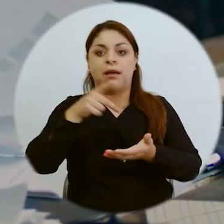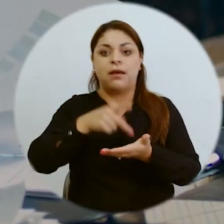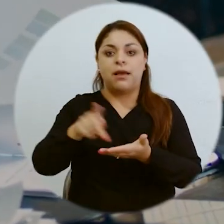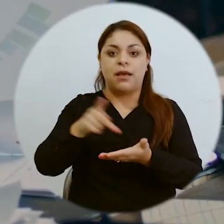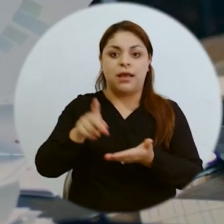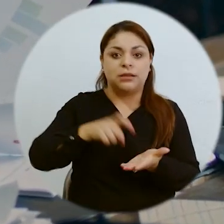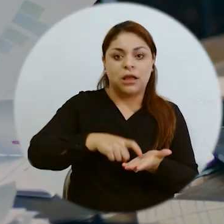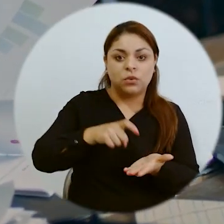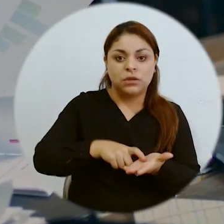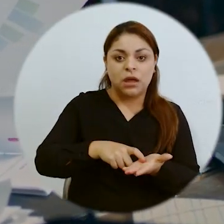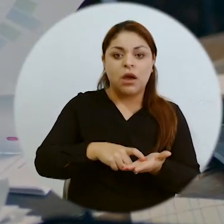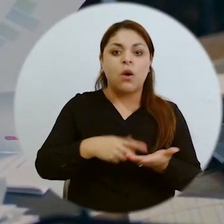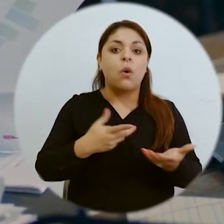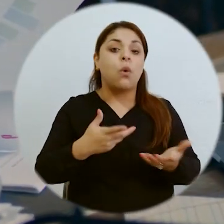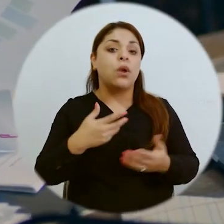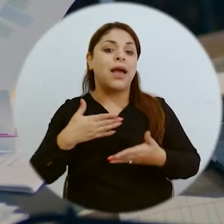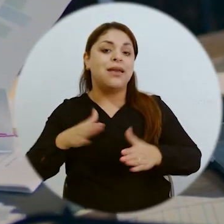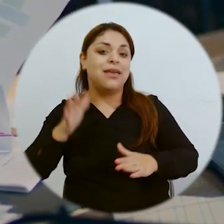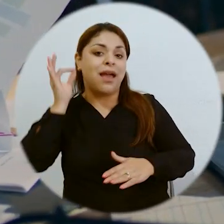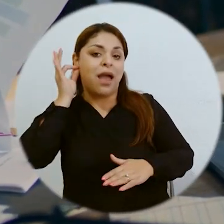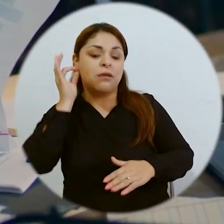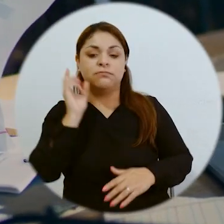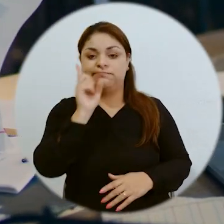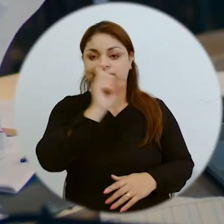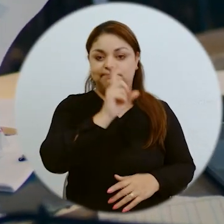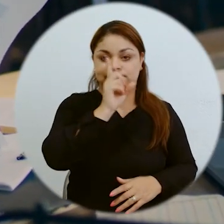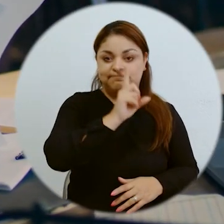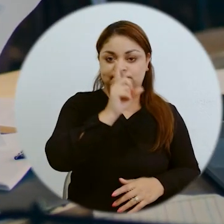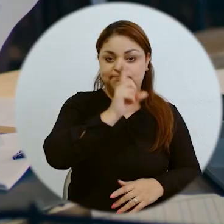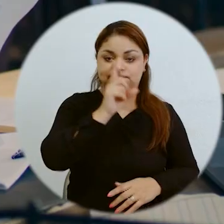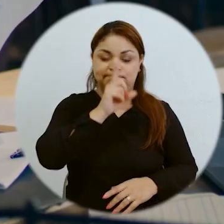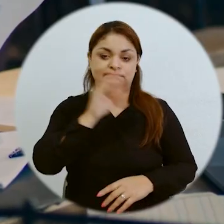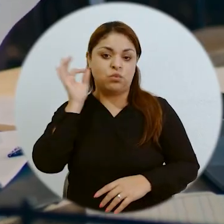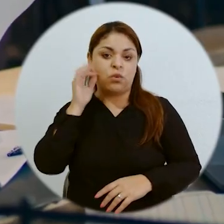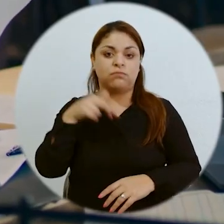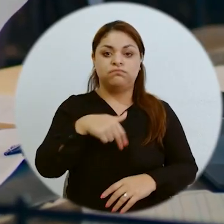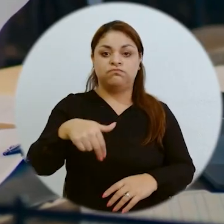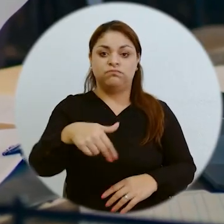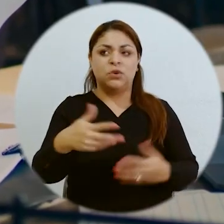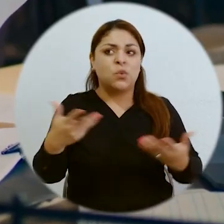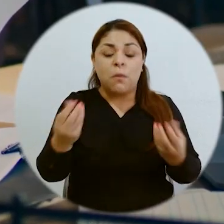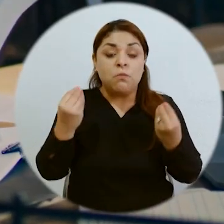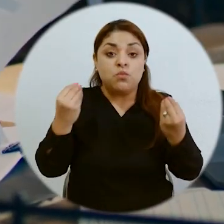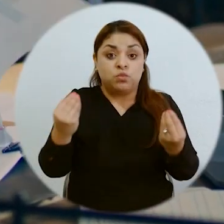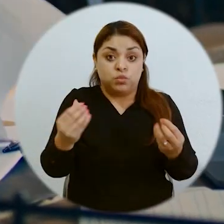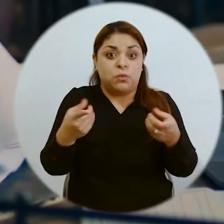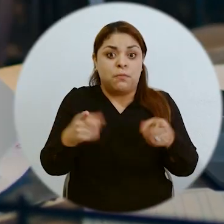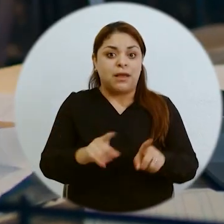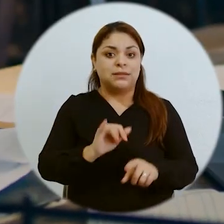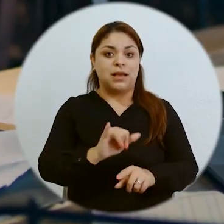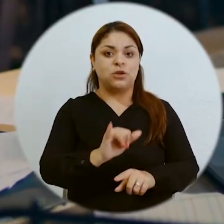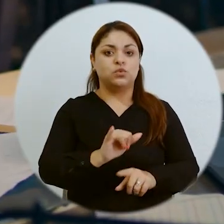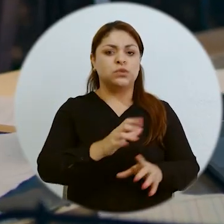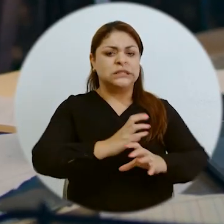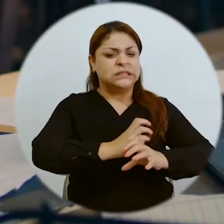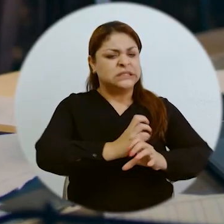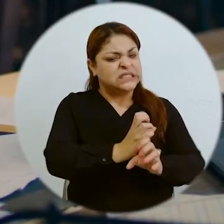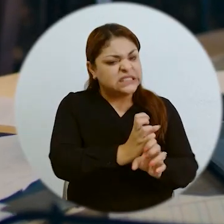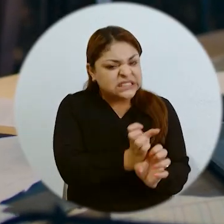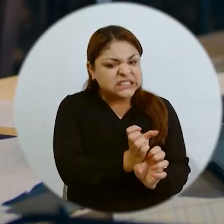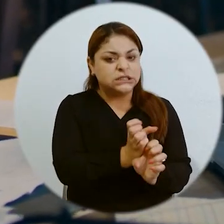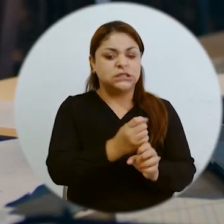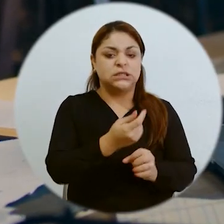opera muchísimo en los barrios marginales, que el papá se endeuda y tiene que pagar la deuda,